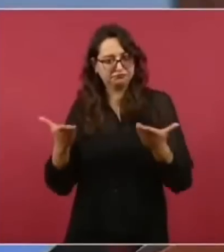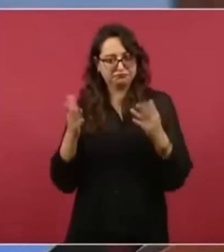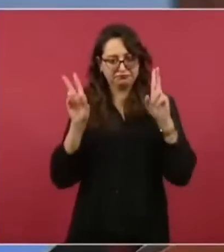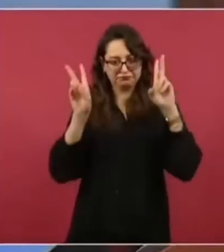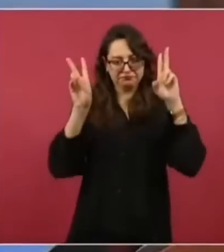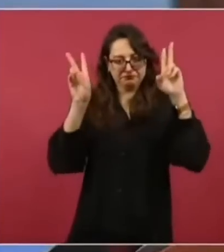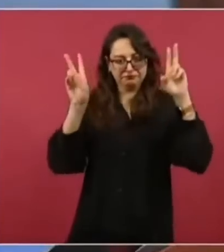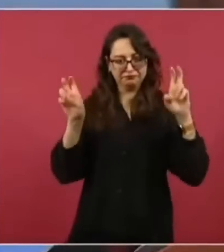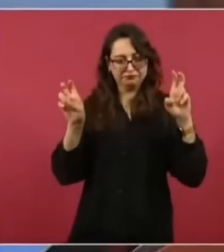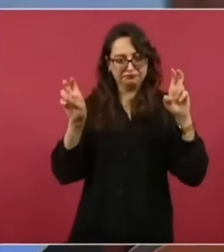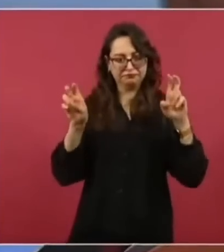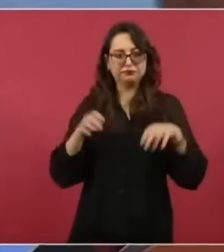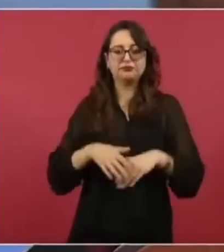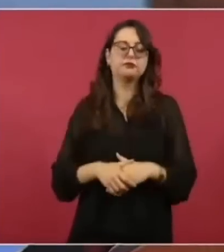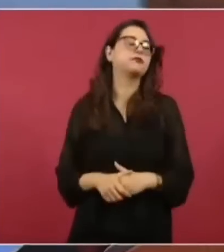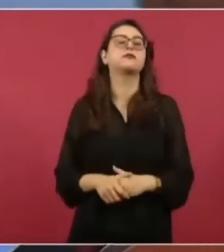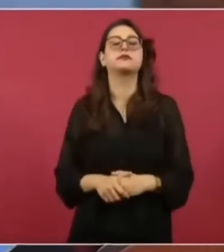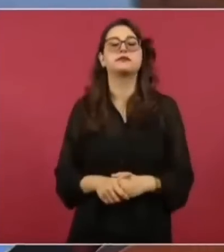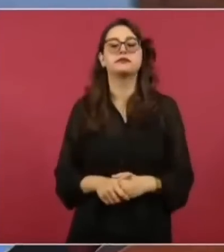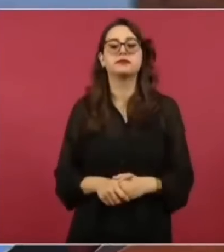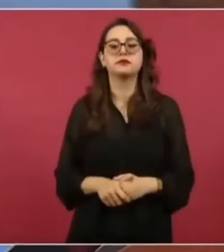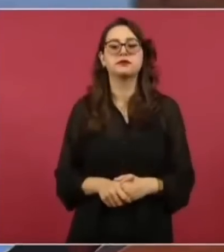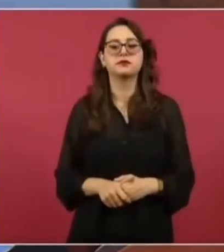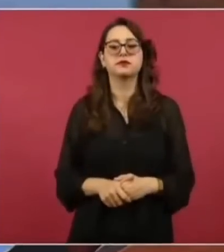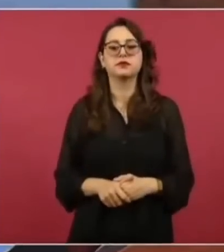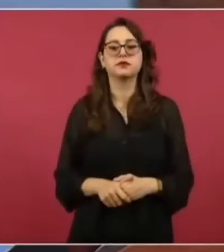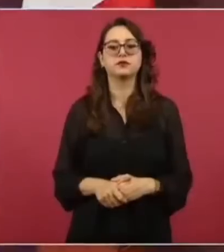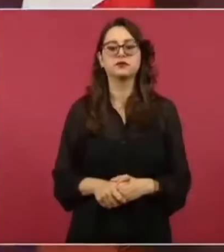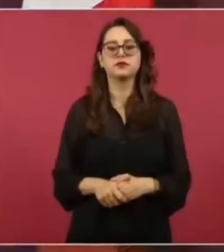así: desde tiempos